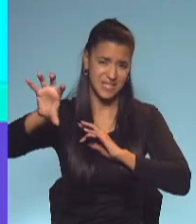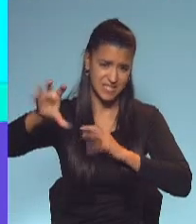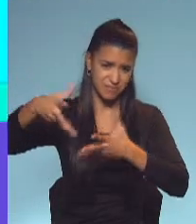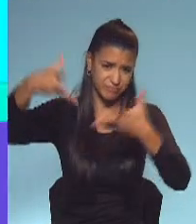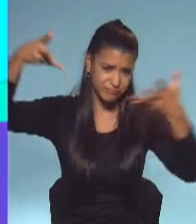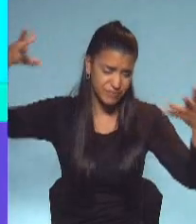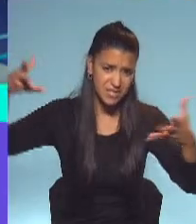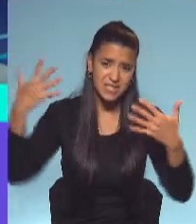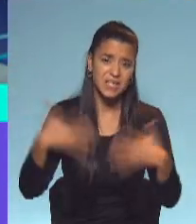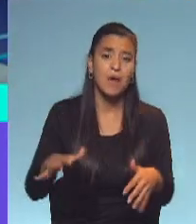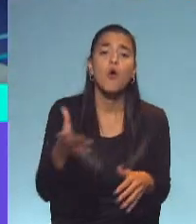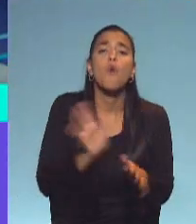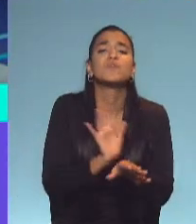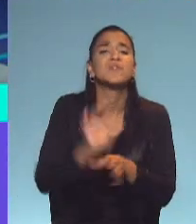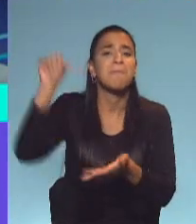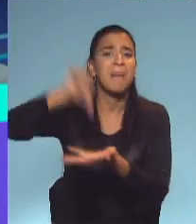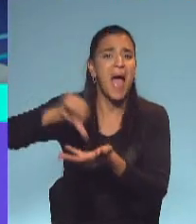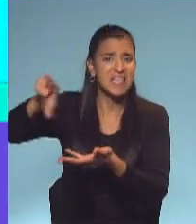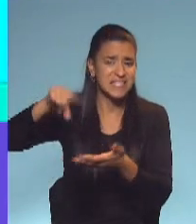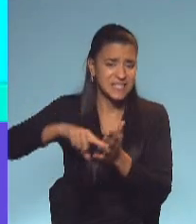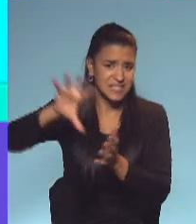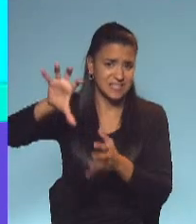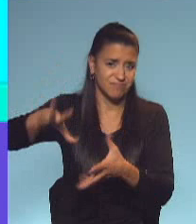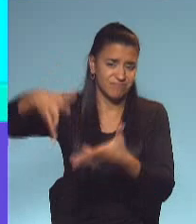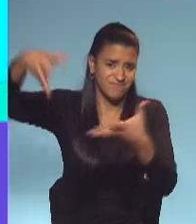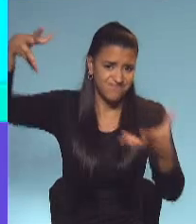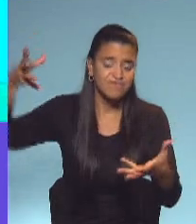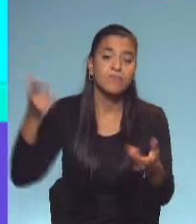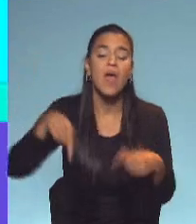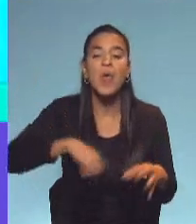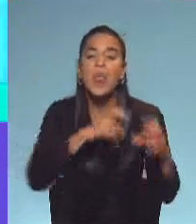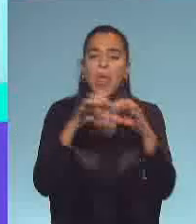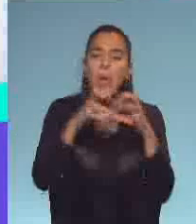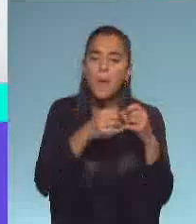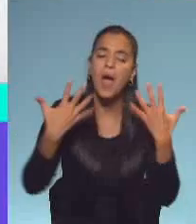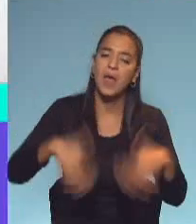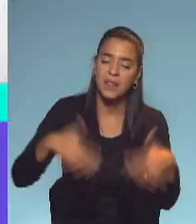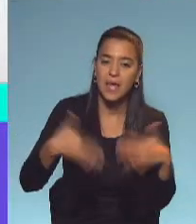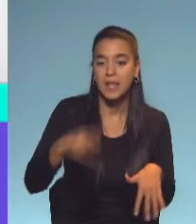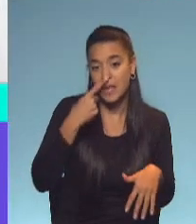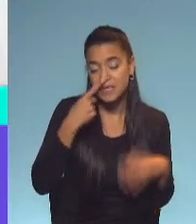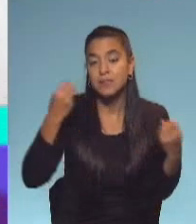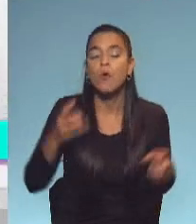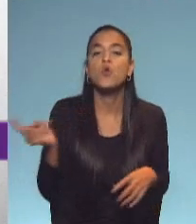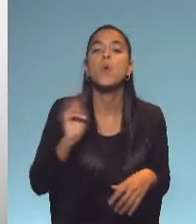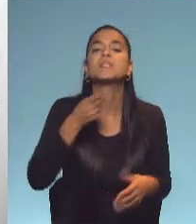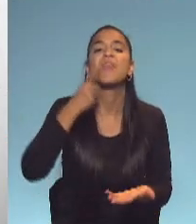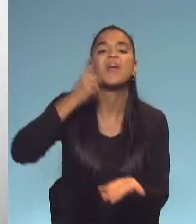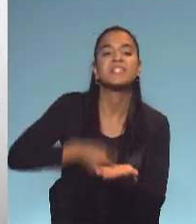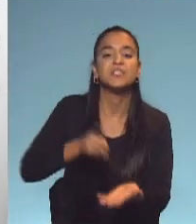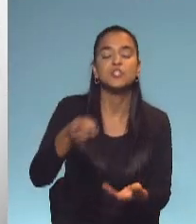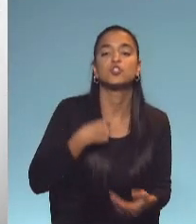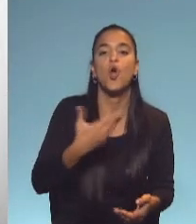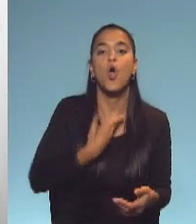la dimensión, es un país, exactamente, y en este sentido el debate es interesante por un lado porque no es una decisión que toma